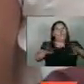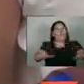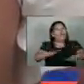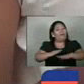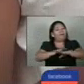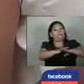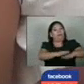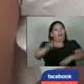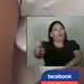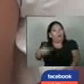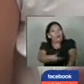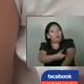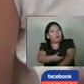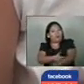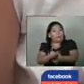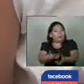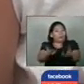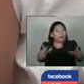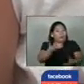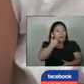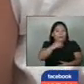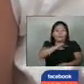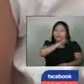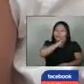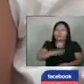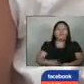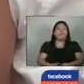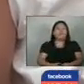hospitalizaciones de este sector de la población.